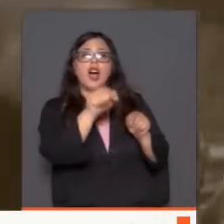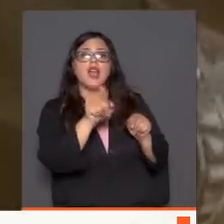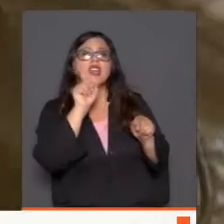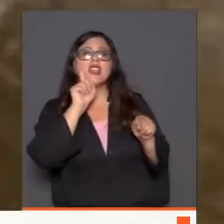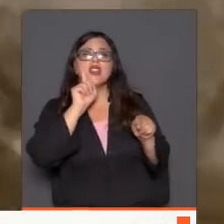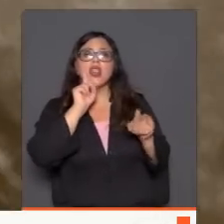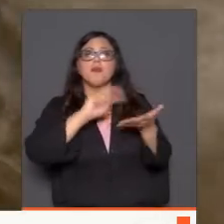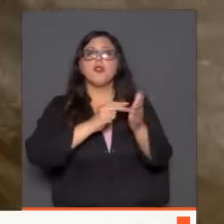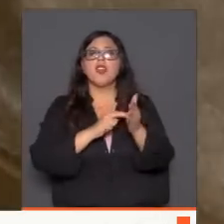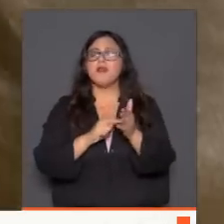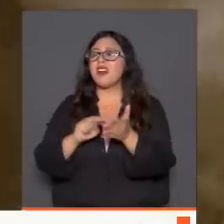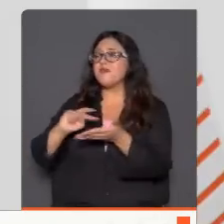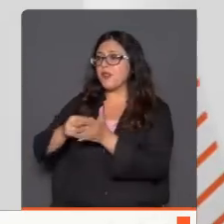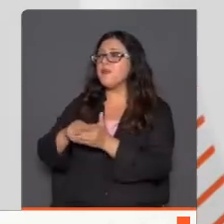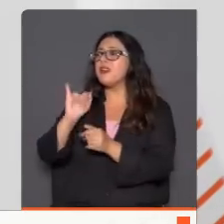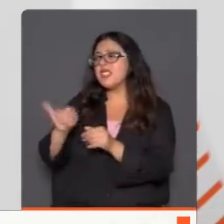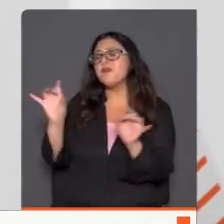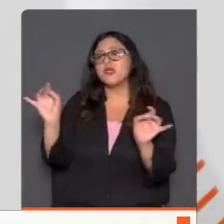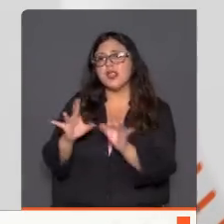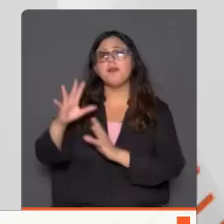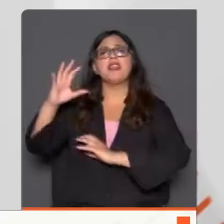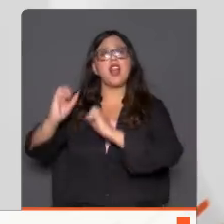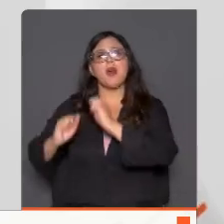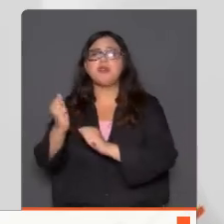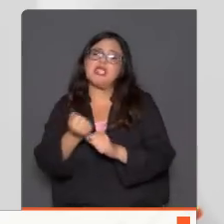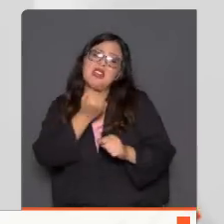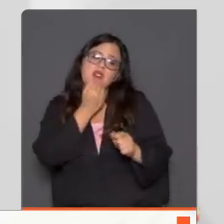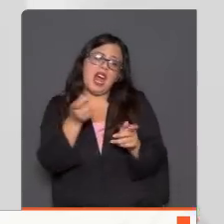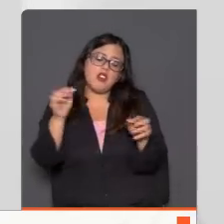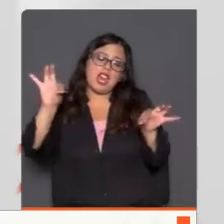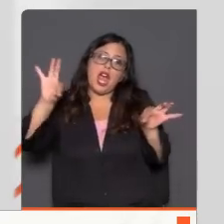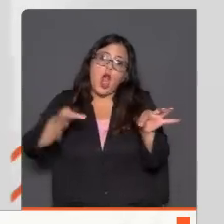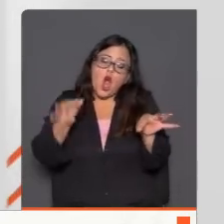detalle de fábrica. ¿De aquí no sale?